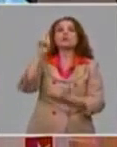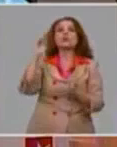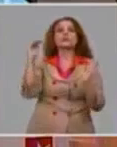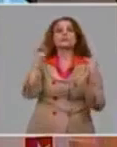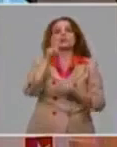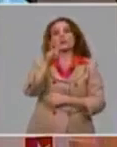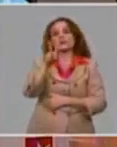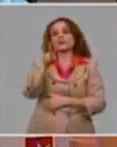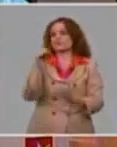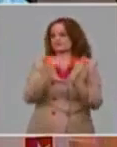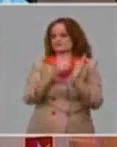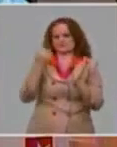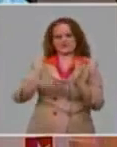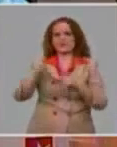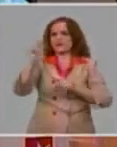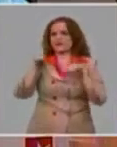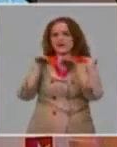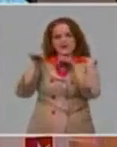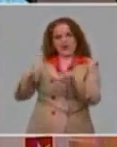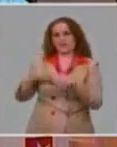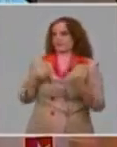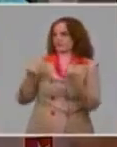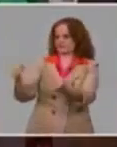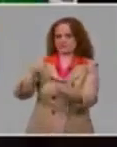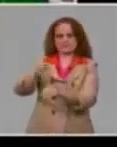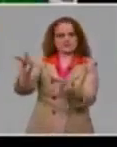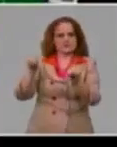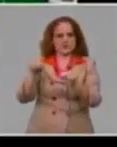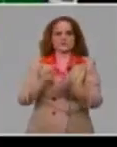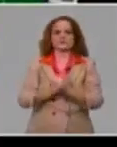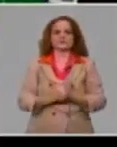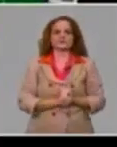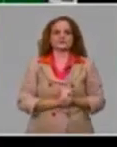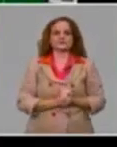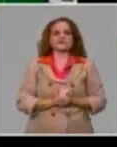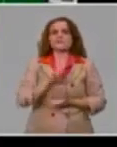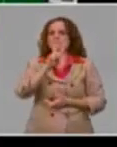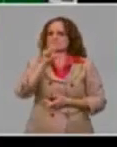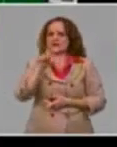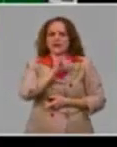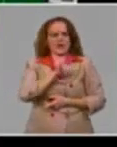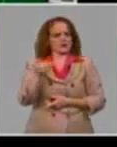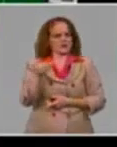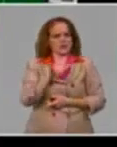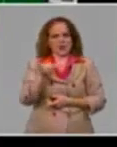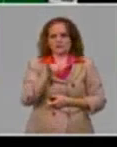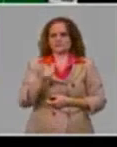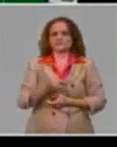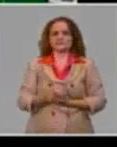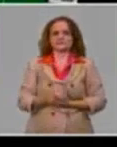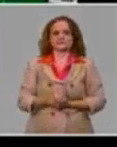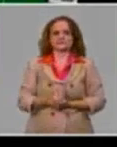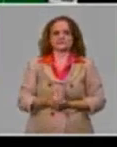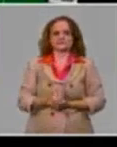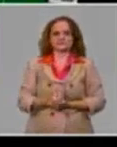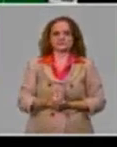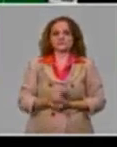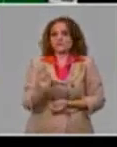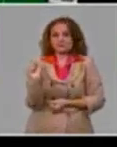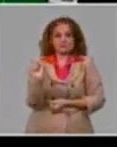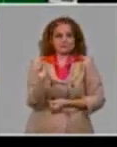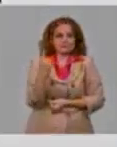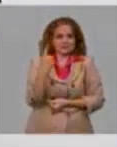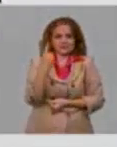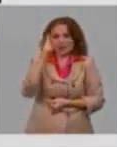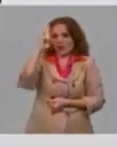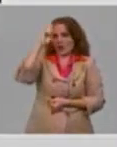Villa Clara, 5 hospitales con 366 camas. Ahora, esos no fueron los únicos trabajos que se hicieron en los hospitales. Hemos